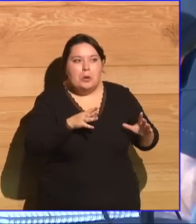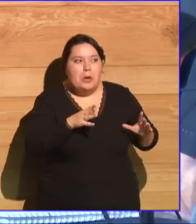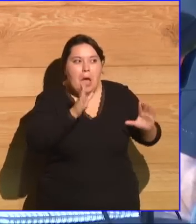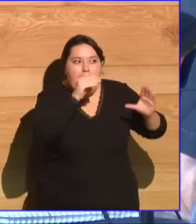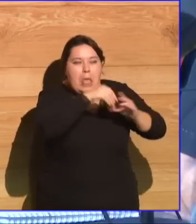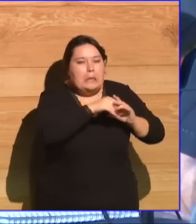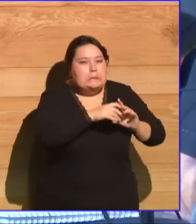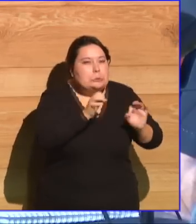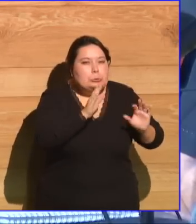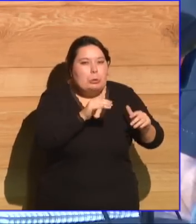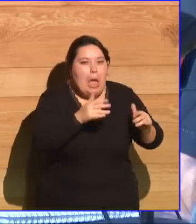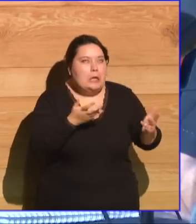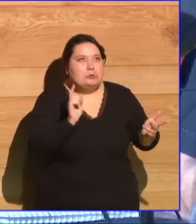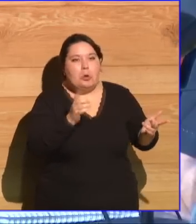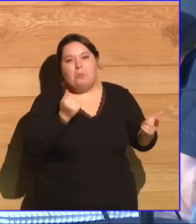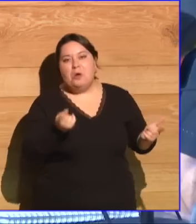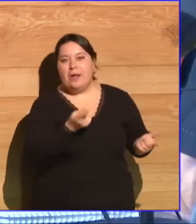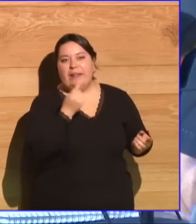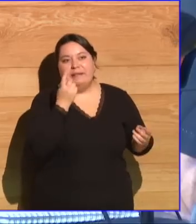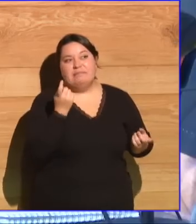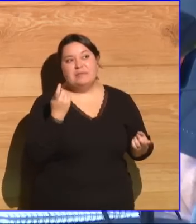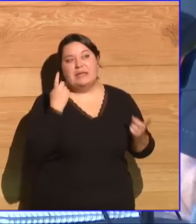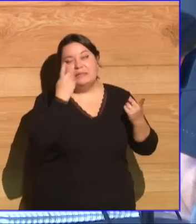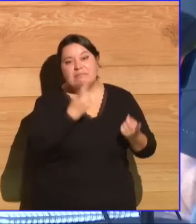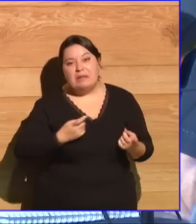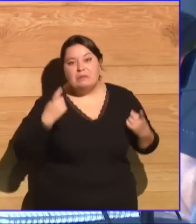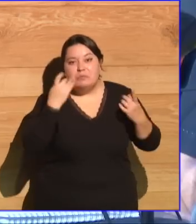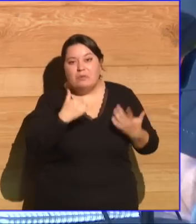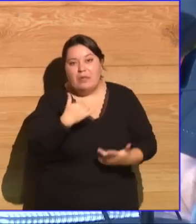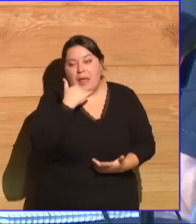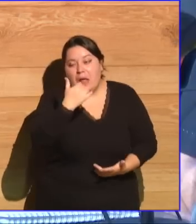detrás, sino solo como la pretensión de hacer algo que